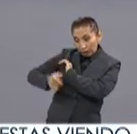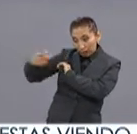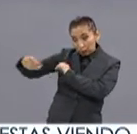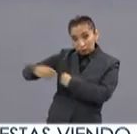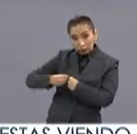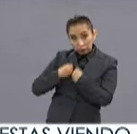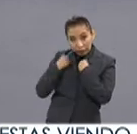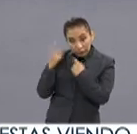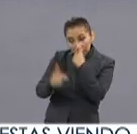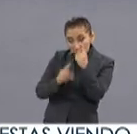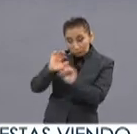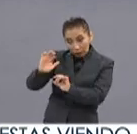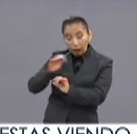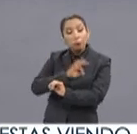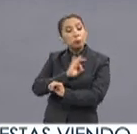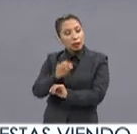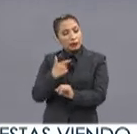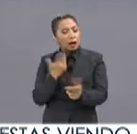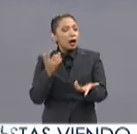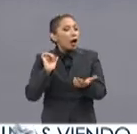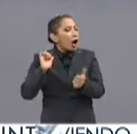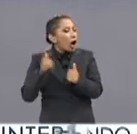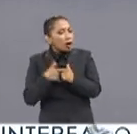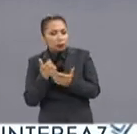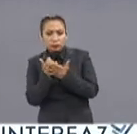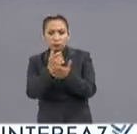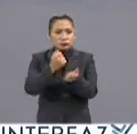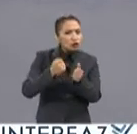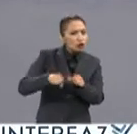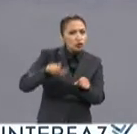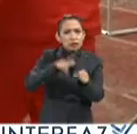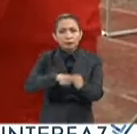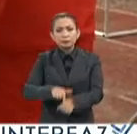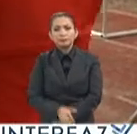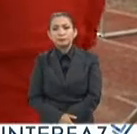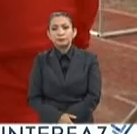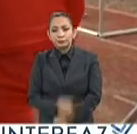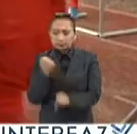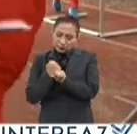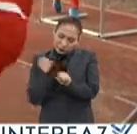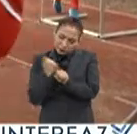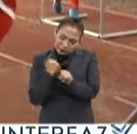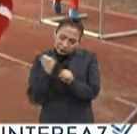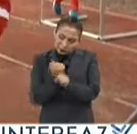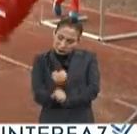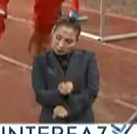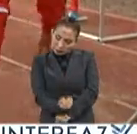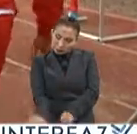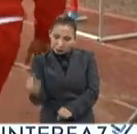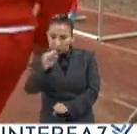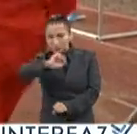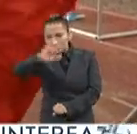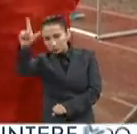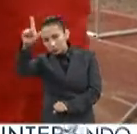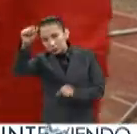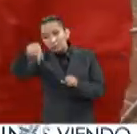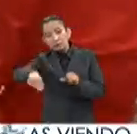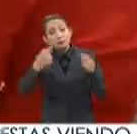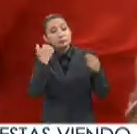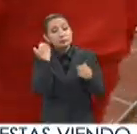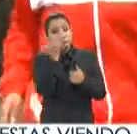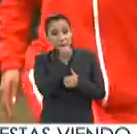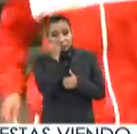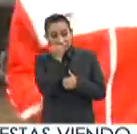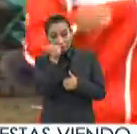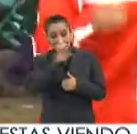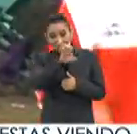vida deportiva, fuera alguien de provecho a la sociedad. La práctica hace al maestro. Muchos estudiantes de la Escuela